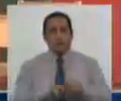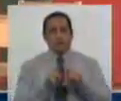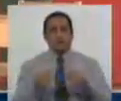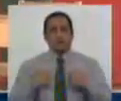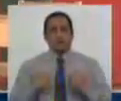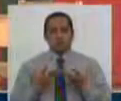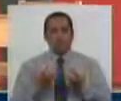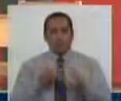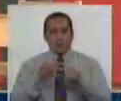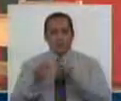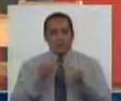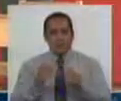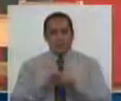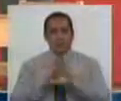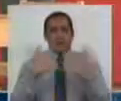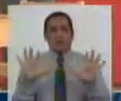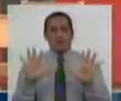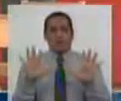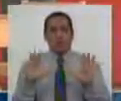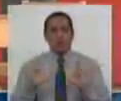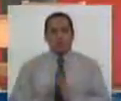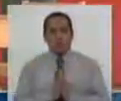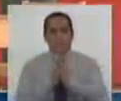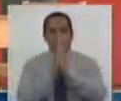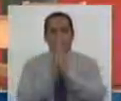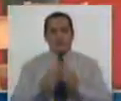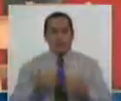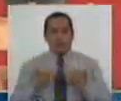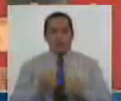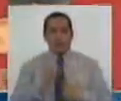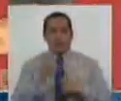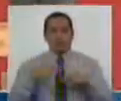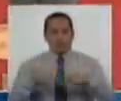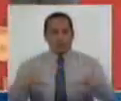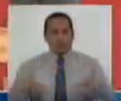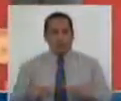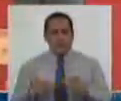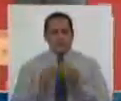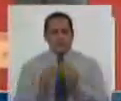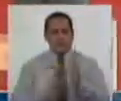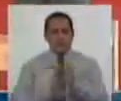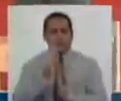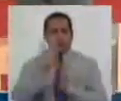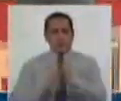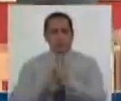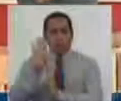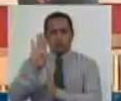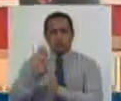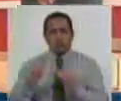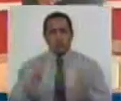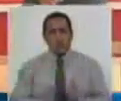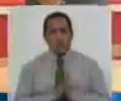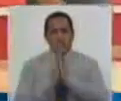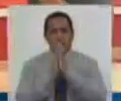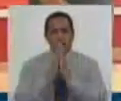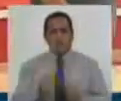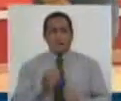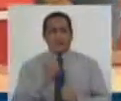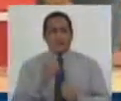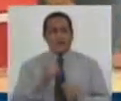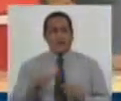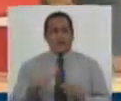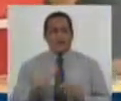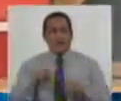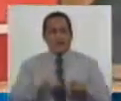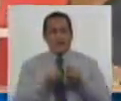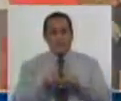quiero señalar claramente, Ucayali hoy día es una región de emprendedores. Ucayali y